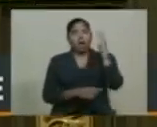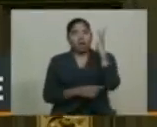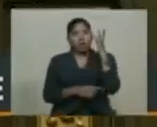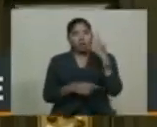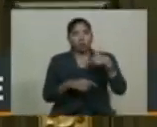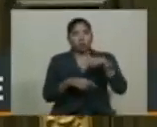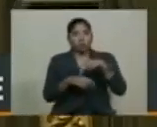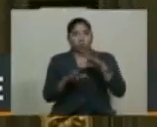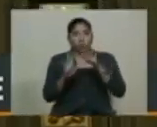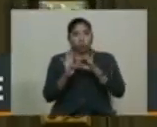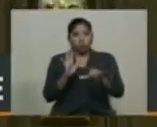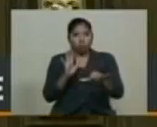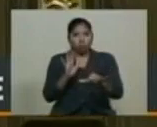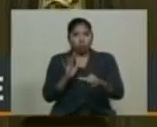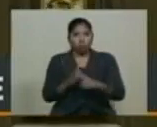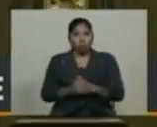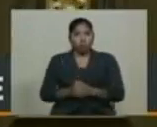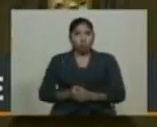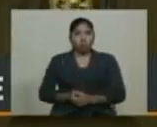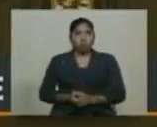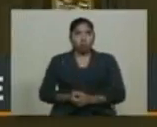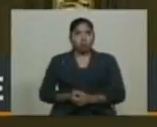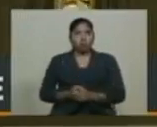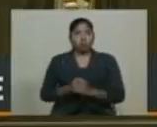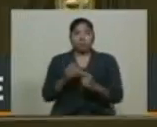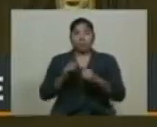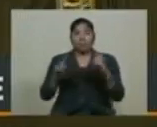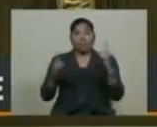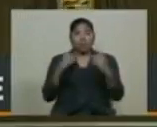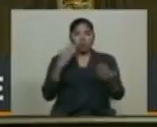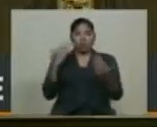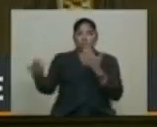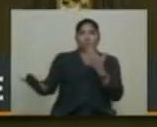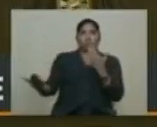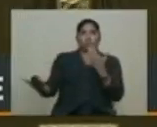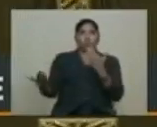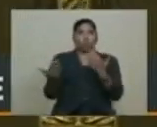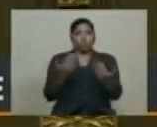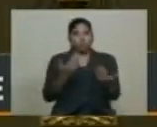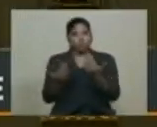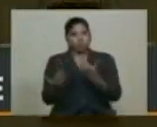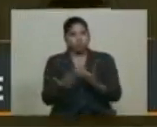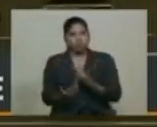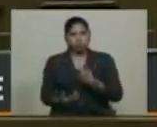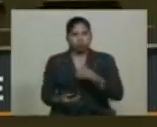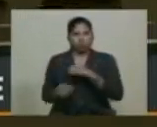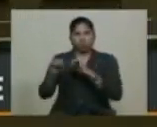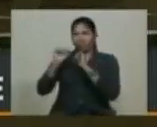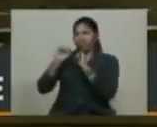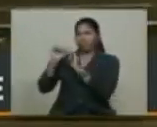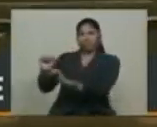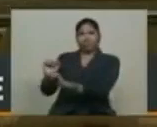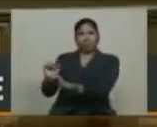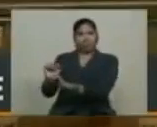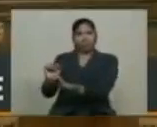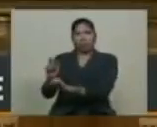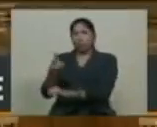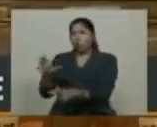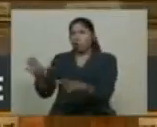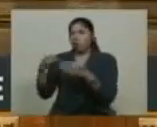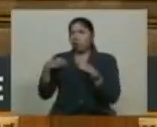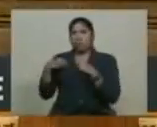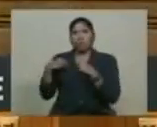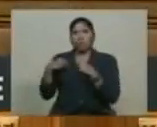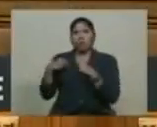esta es la insalvable diferencia histórica, condenamos y rechazamos toda injerencia extranjera de